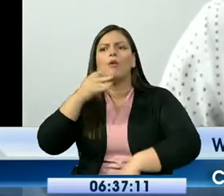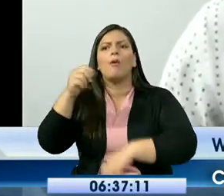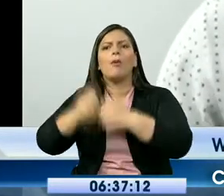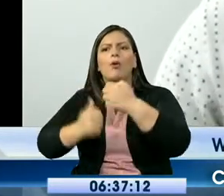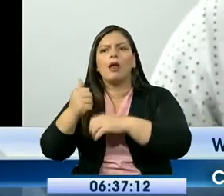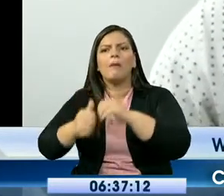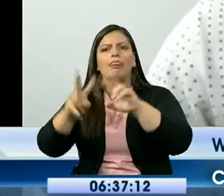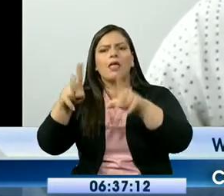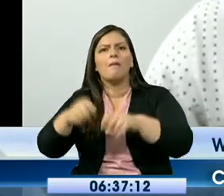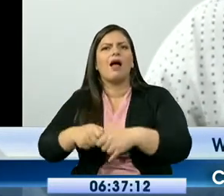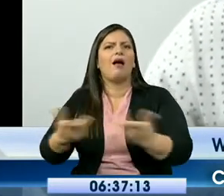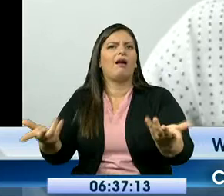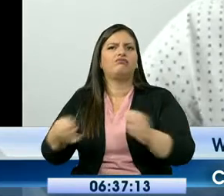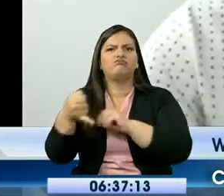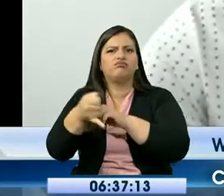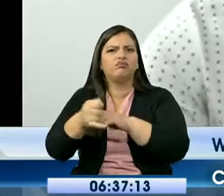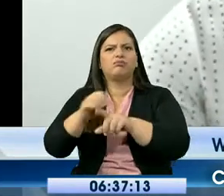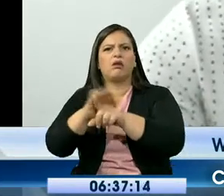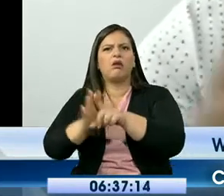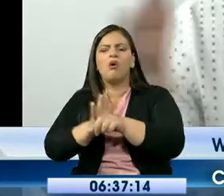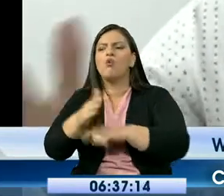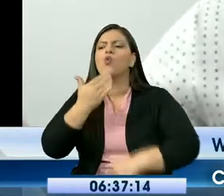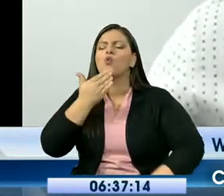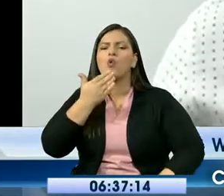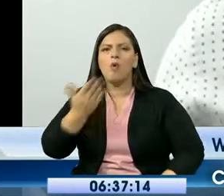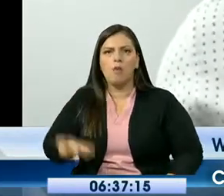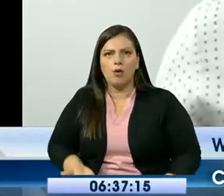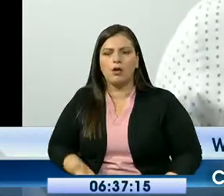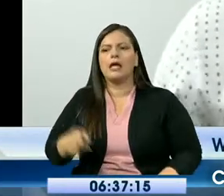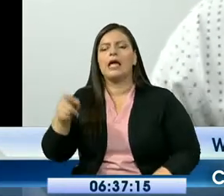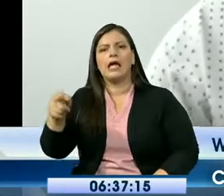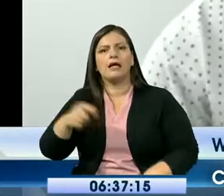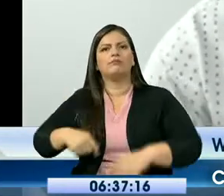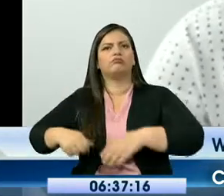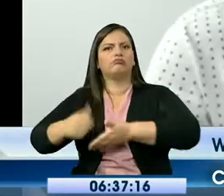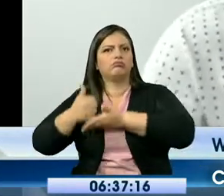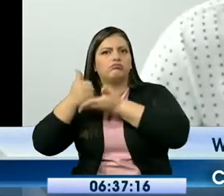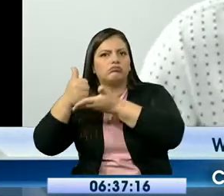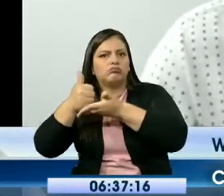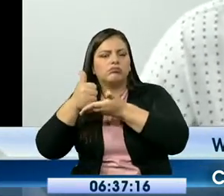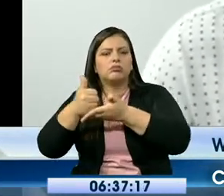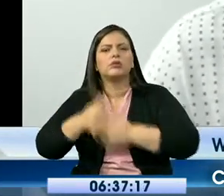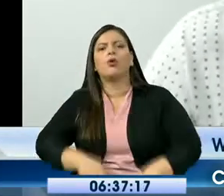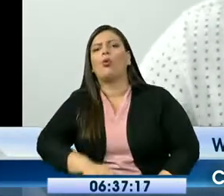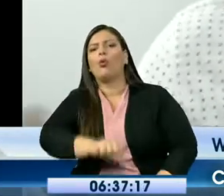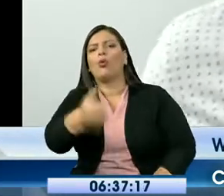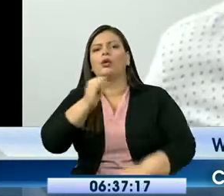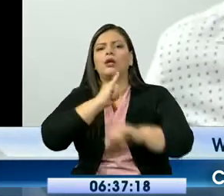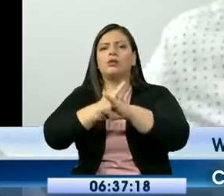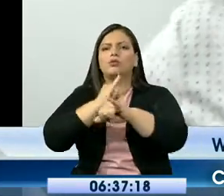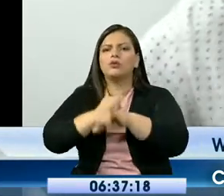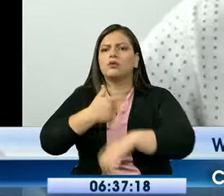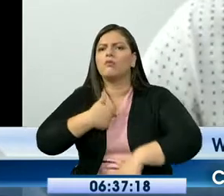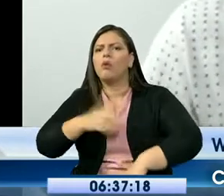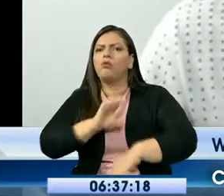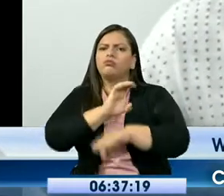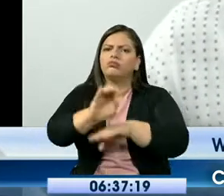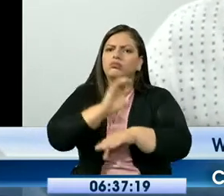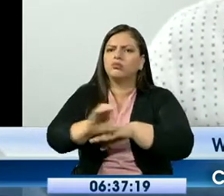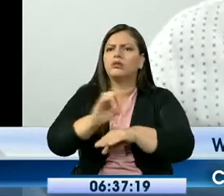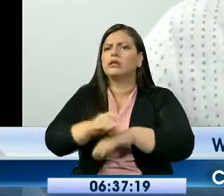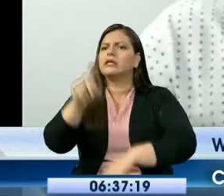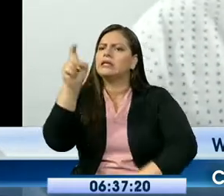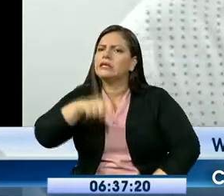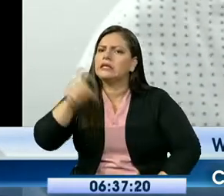tomar y exhorta a las otras instituciones a ciertos cambios que el ciudadano ha